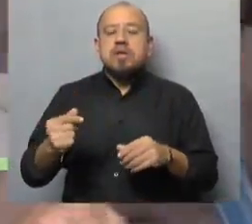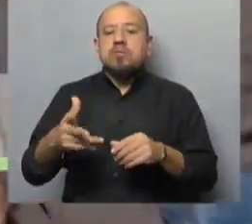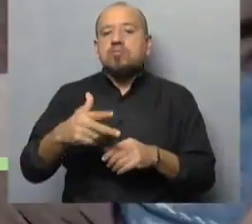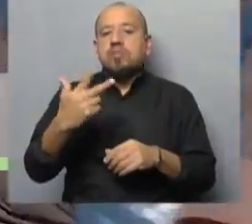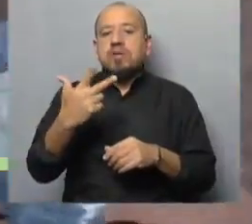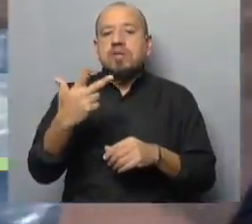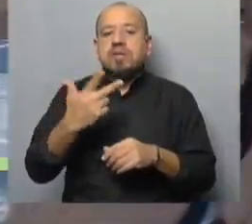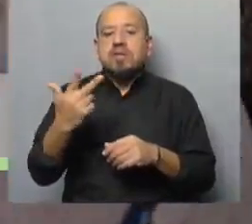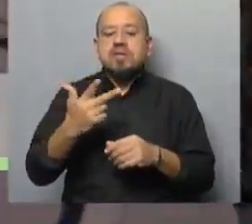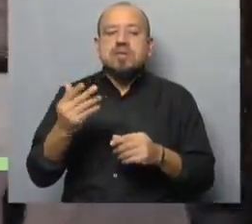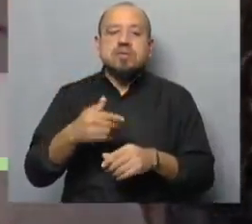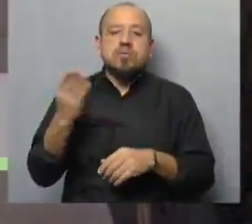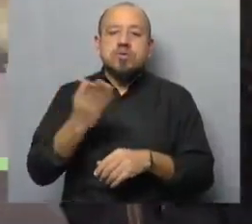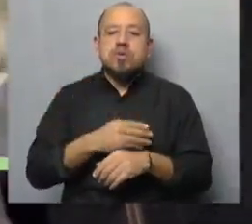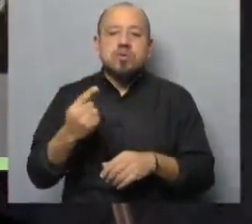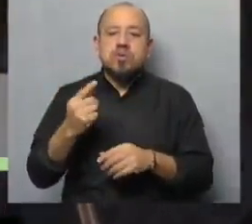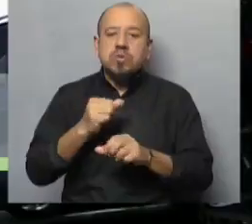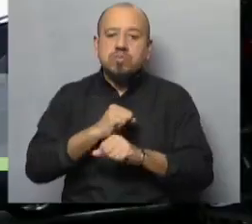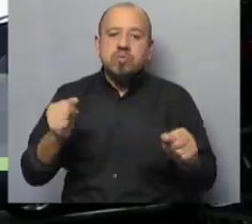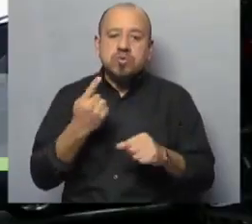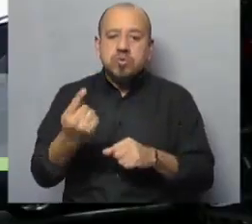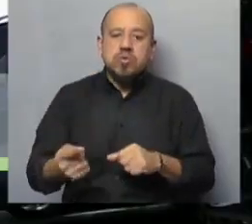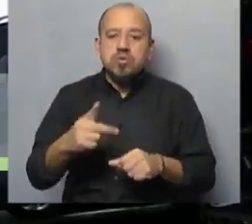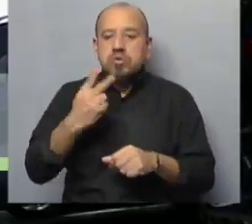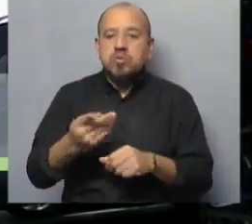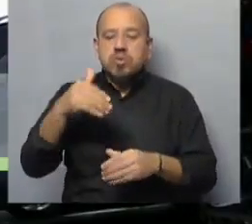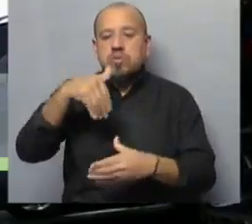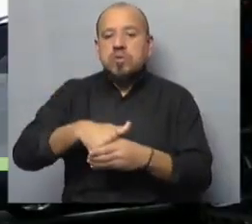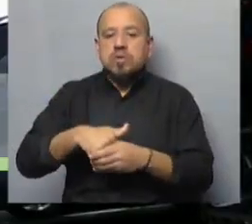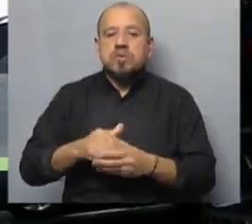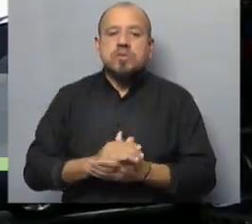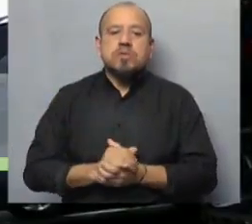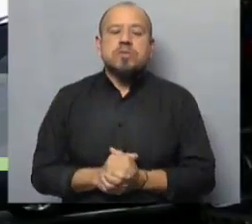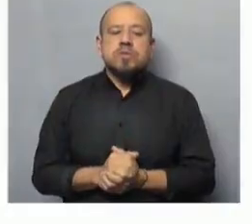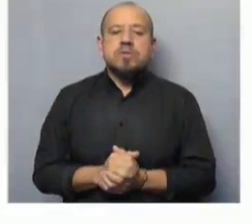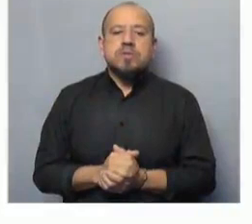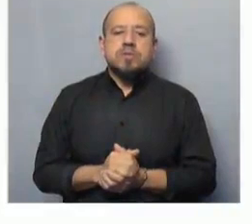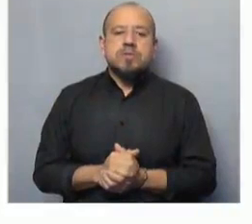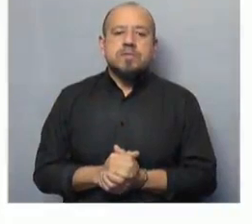oficialismo no logra por sí solo y en una segunda votación alcanza la mayoría simple